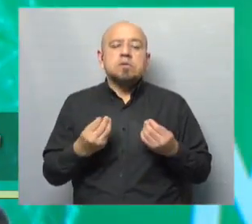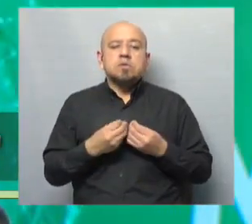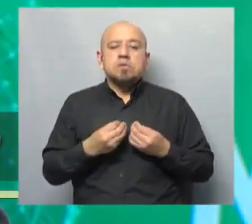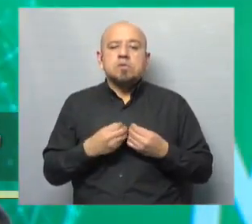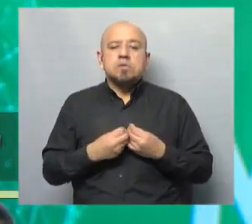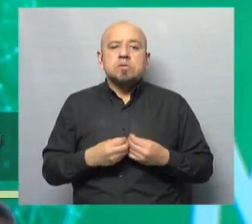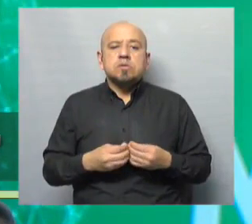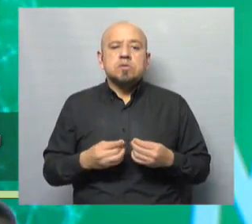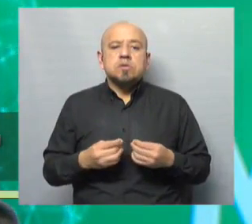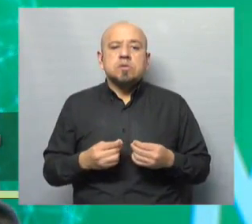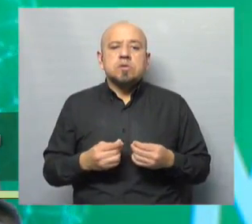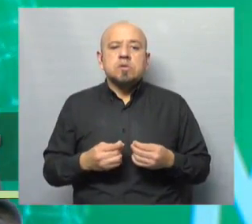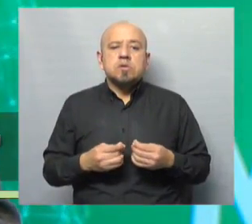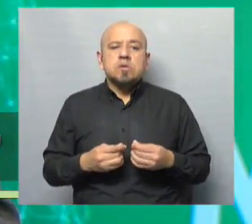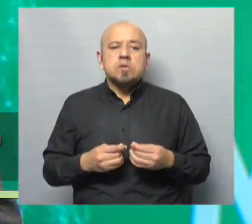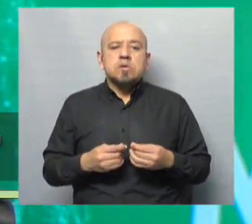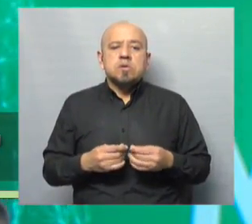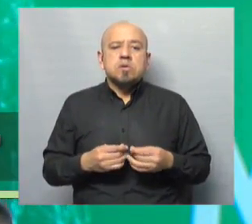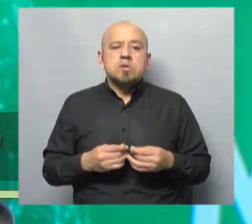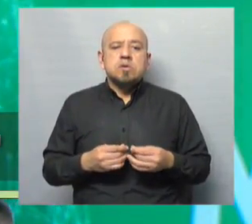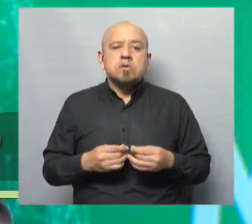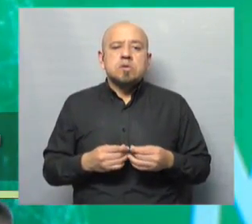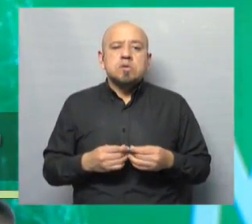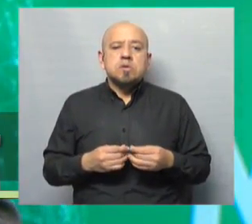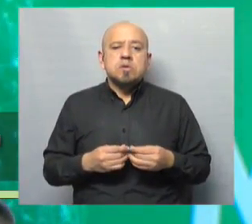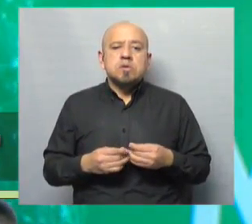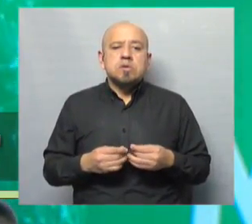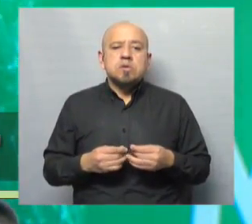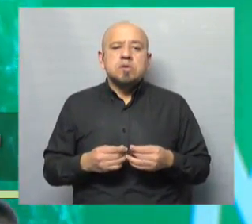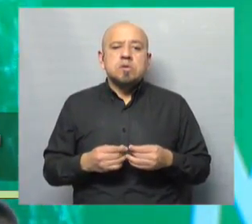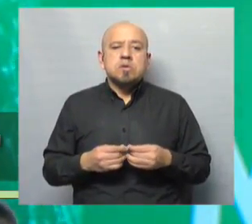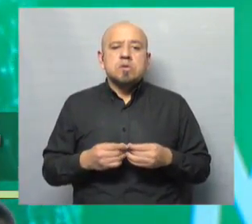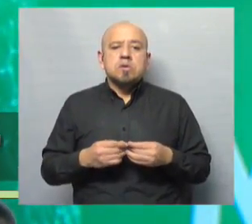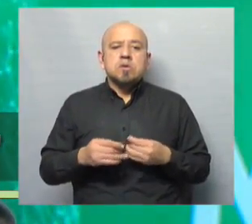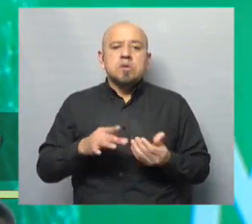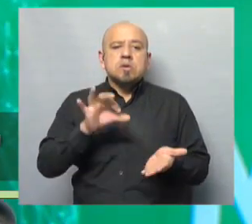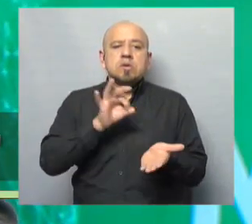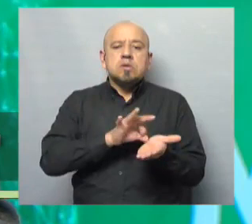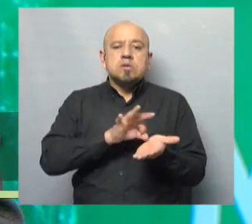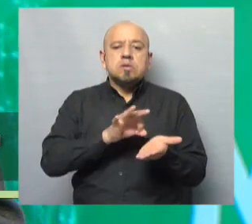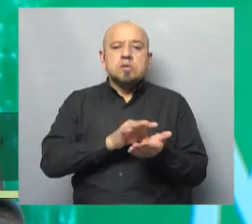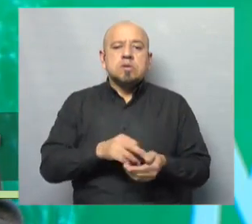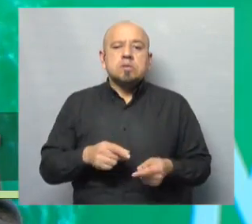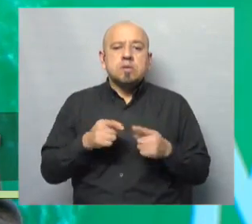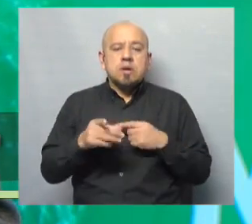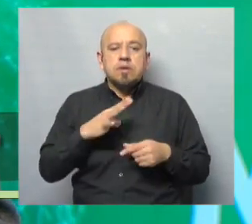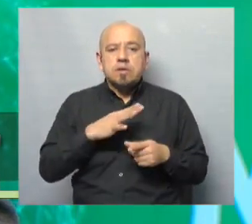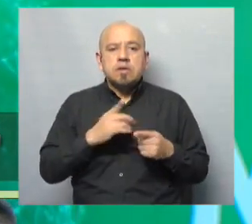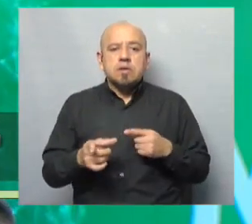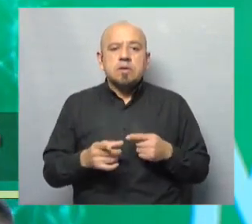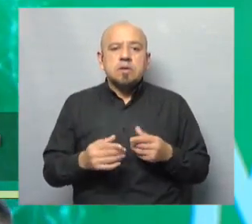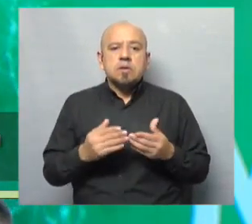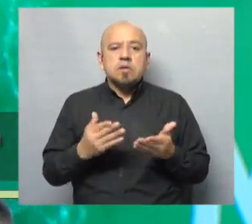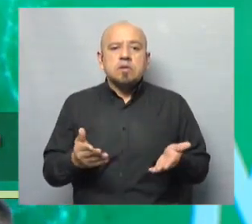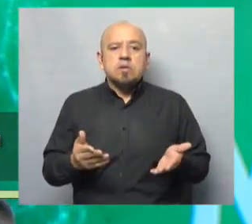de atención que el resto del sistema y los jerarcas deberían atenderse allí como una